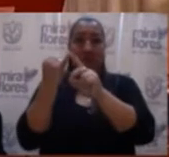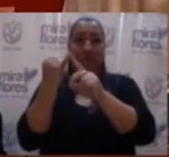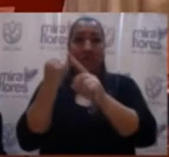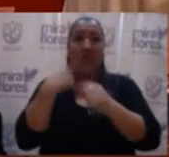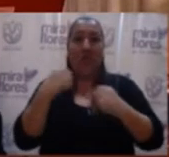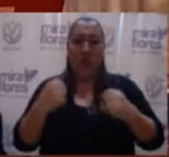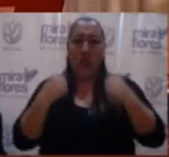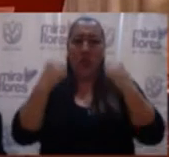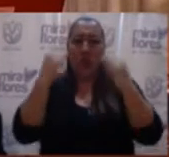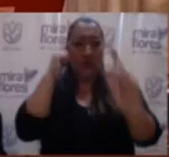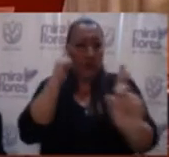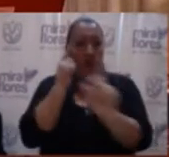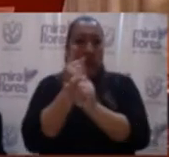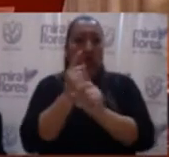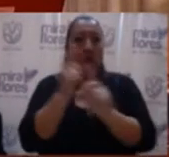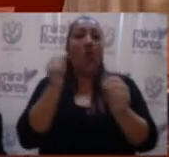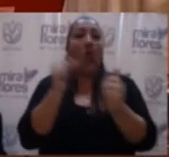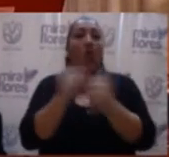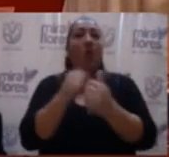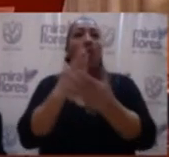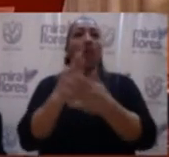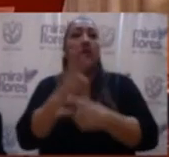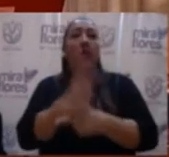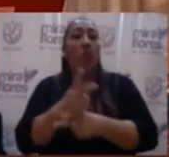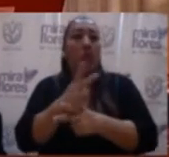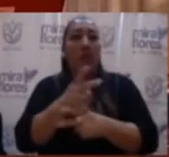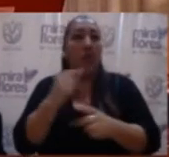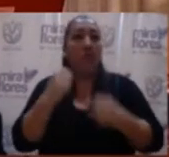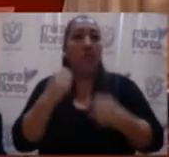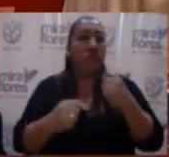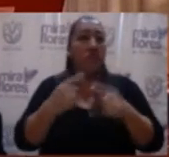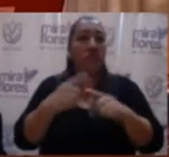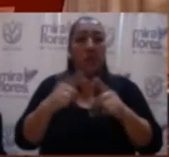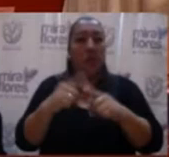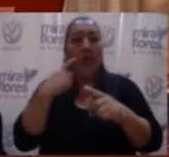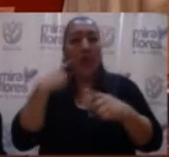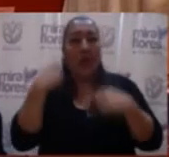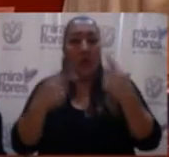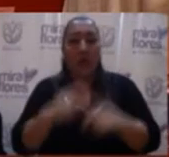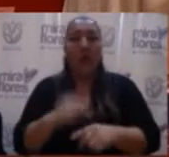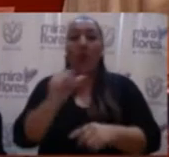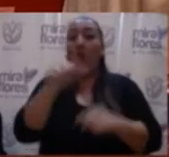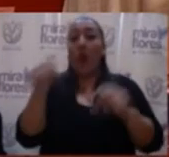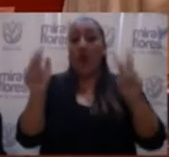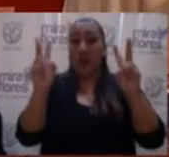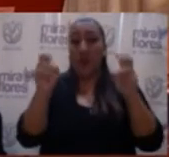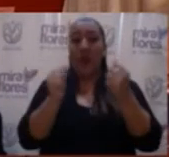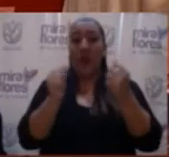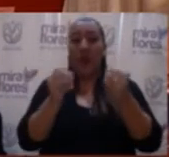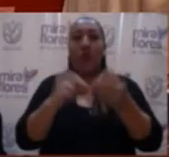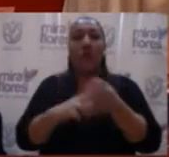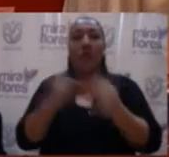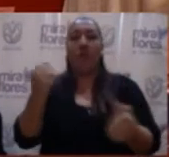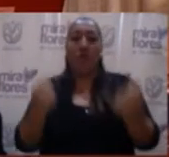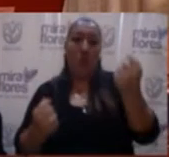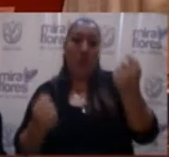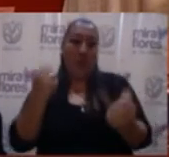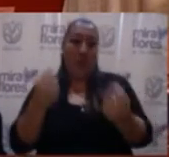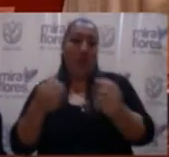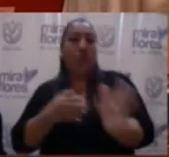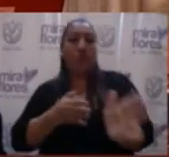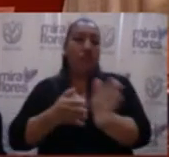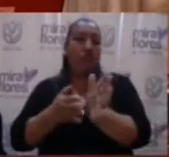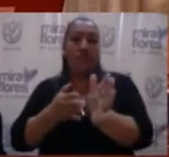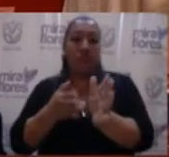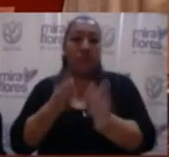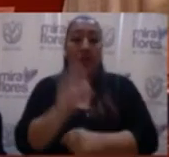de la lucha frontal contra la inseguridad. El segundo, los temas que tienen que ver con movilidad urbana.